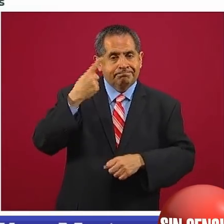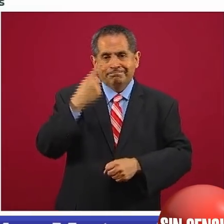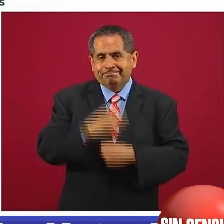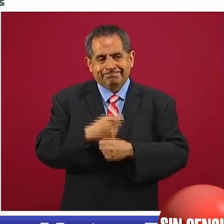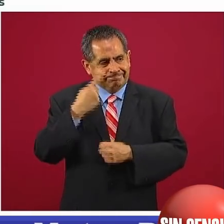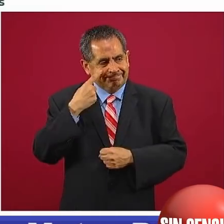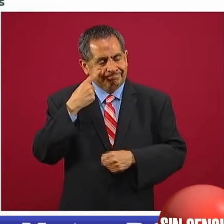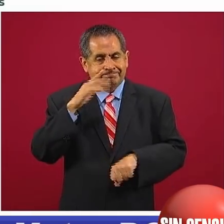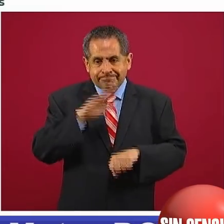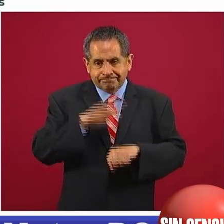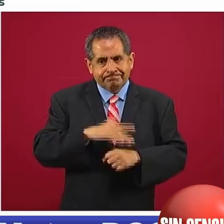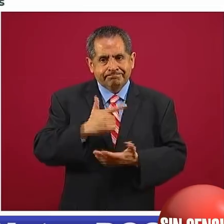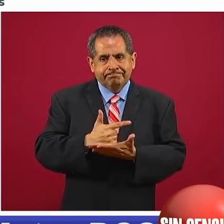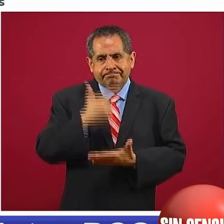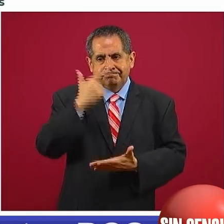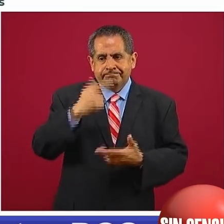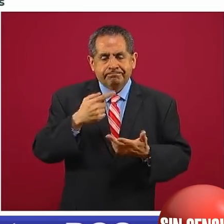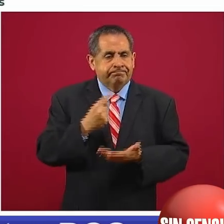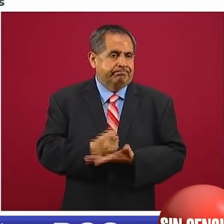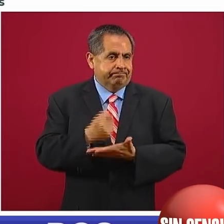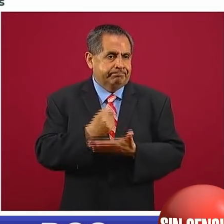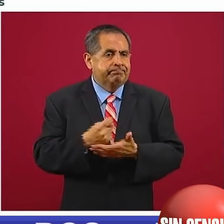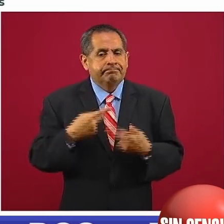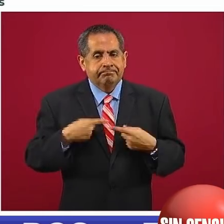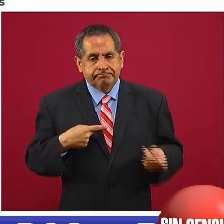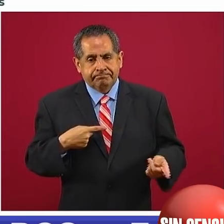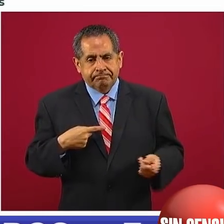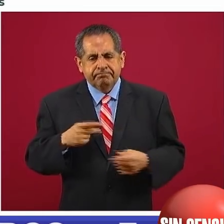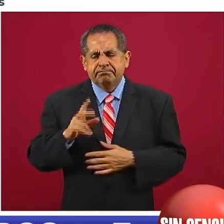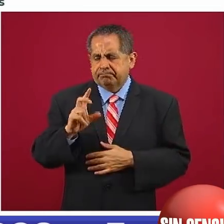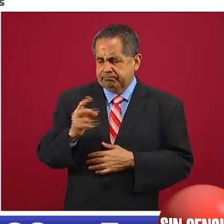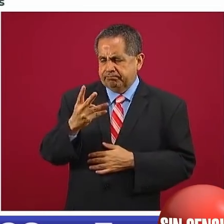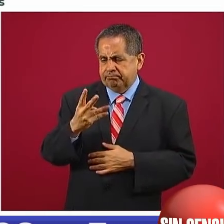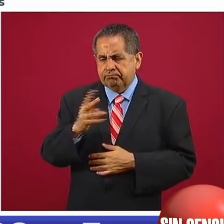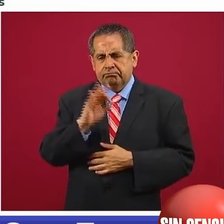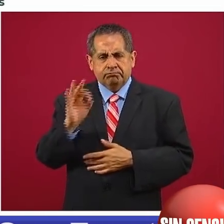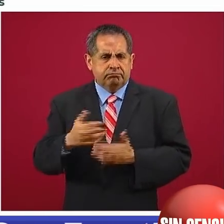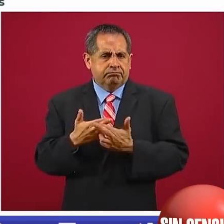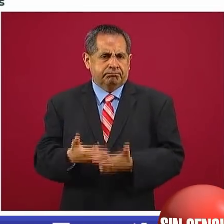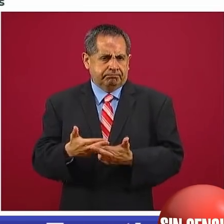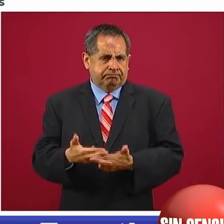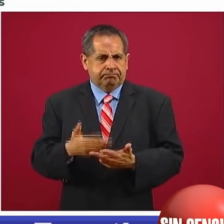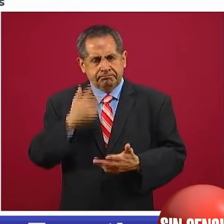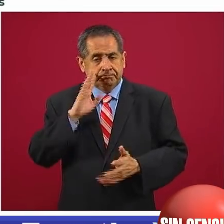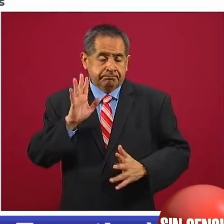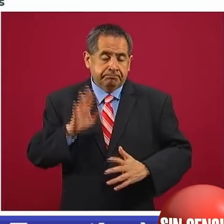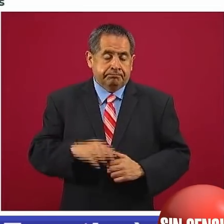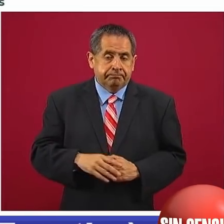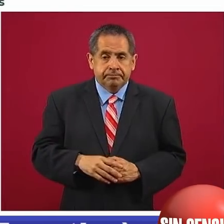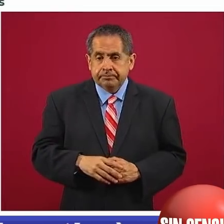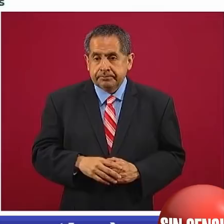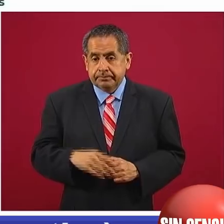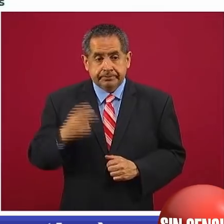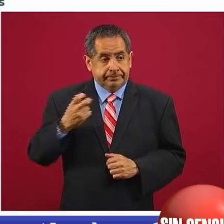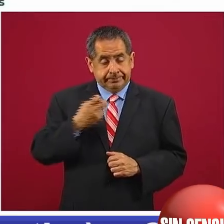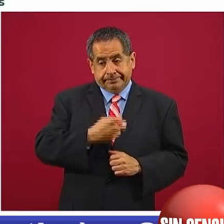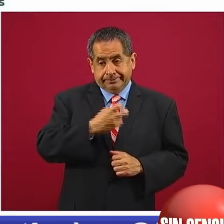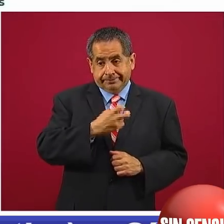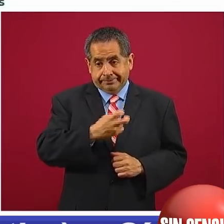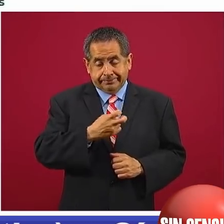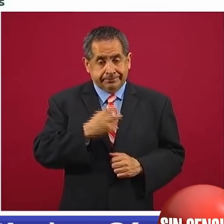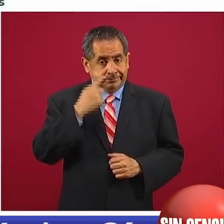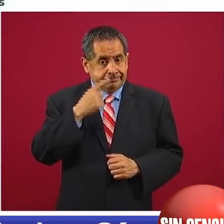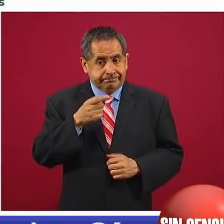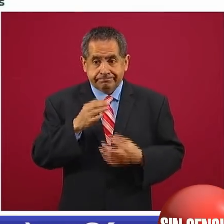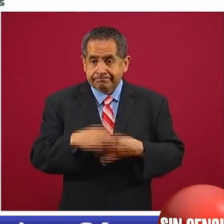lista, aunque todavía tiene un 34% de disponibilidad. Y esta es importante, el seguimiento de